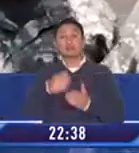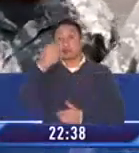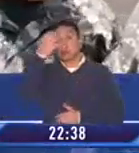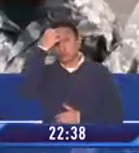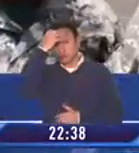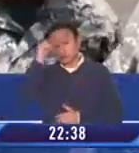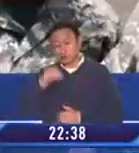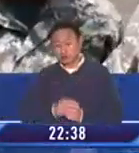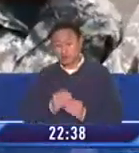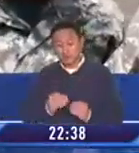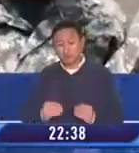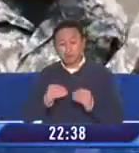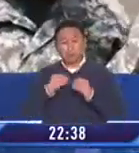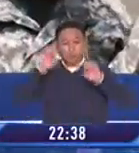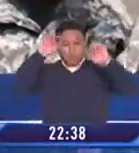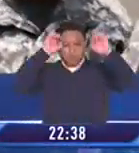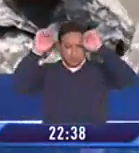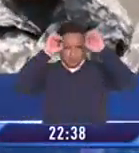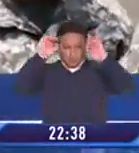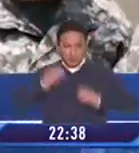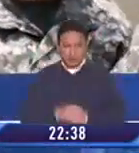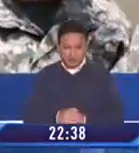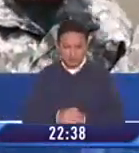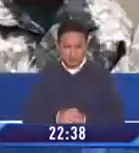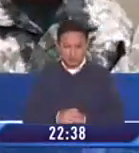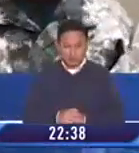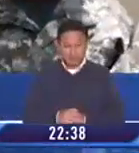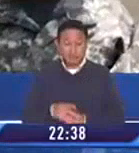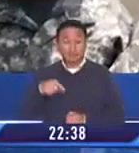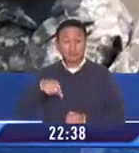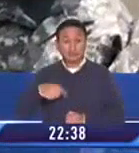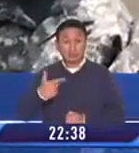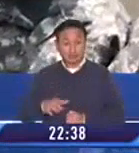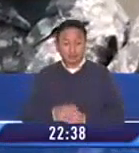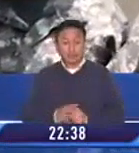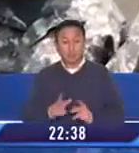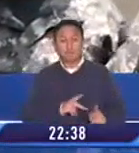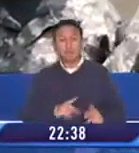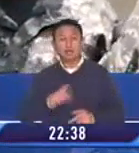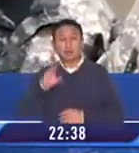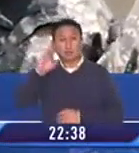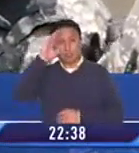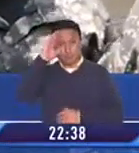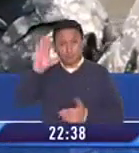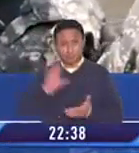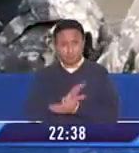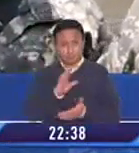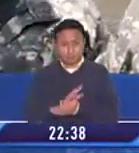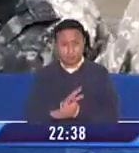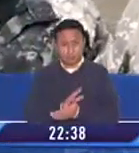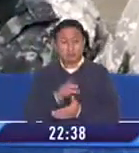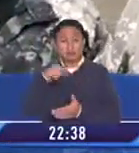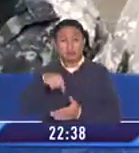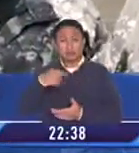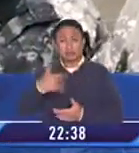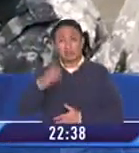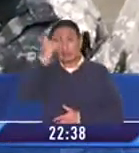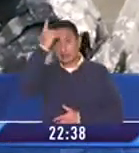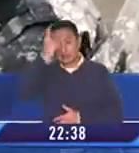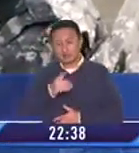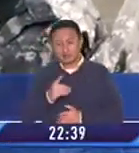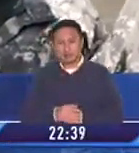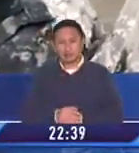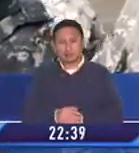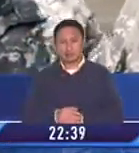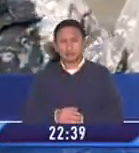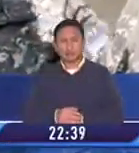las estrategias. Estamos ya por implementar el plan de policía escolar. Se ha tomado alguna decisión